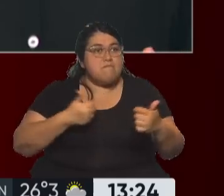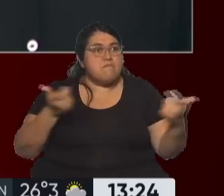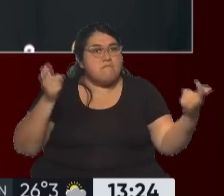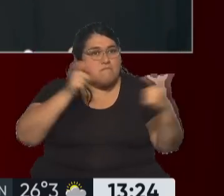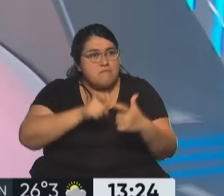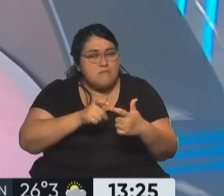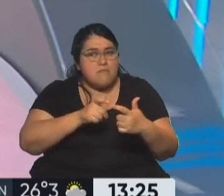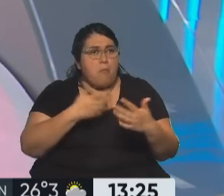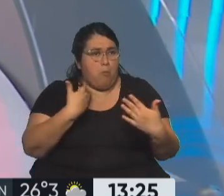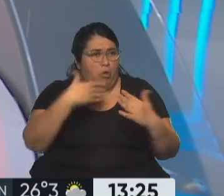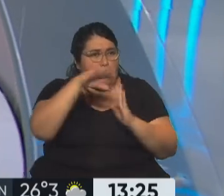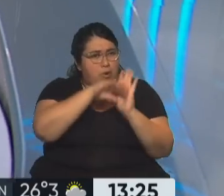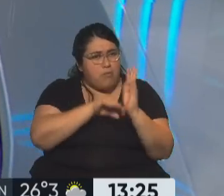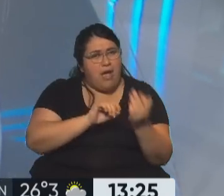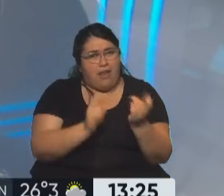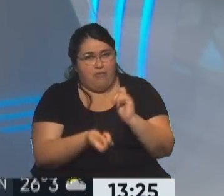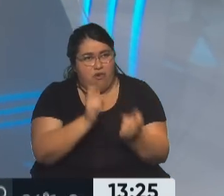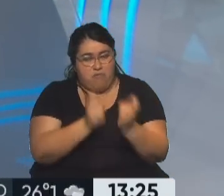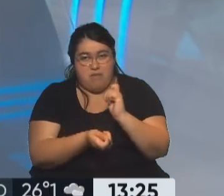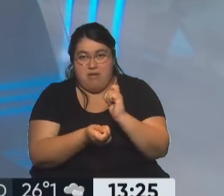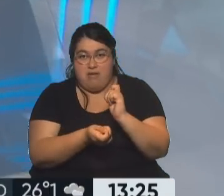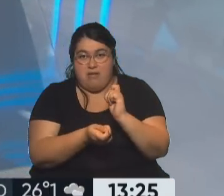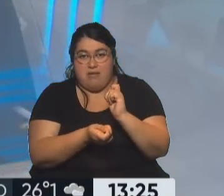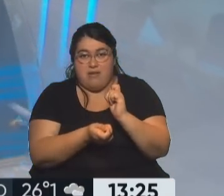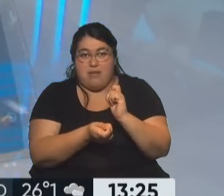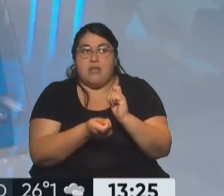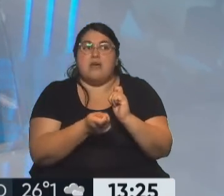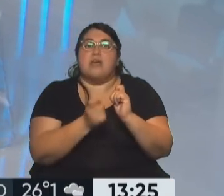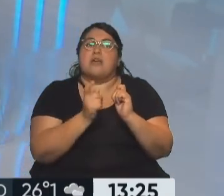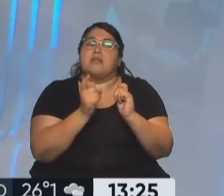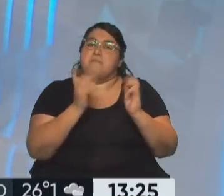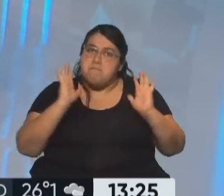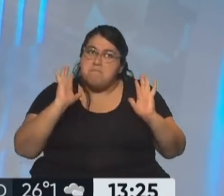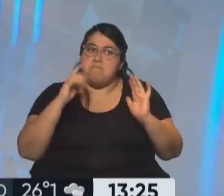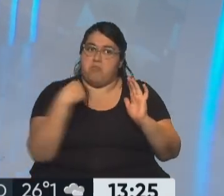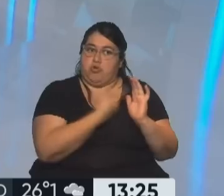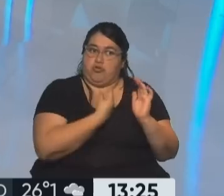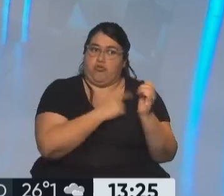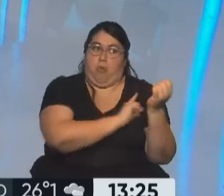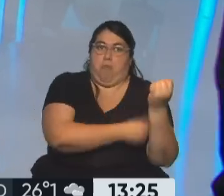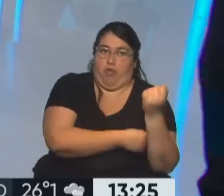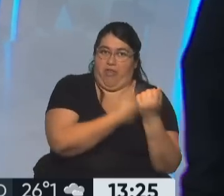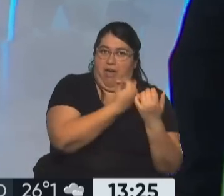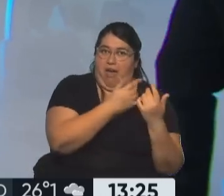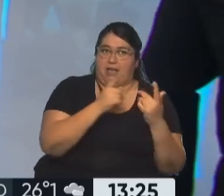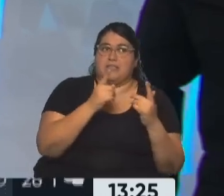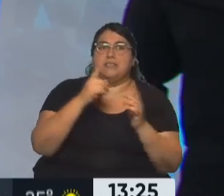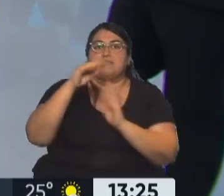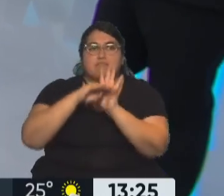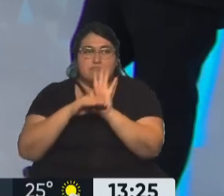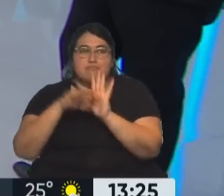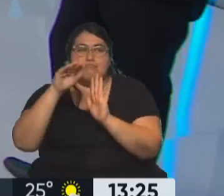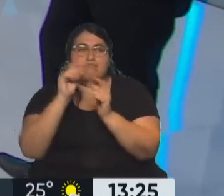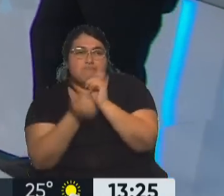quizás podamos reformarlo, es preferible reformarlo aún cuando tenemos cierto poder y podemos imponer ciertas normas internacionales